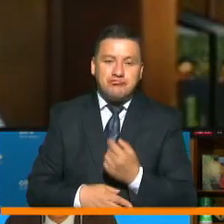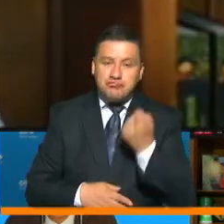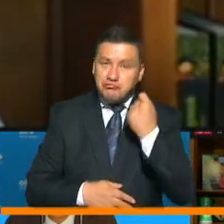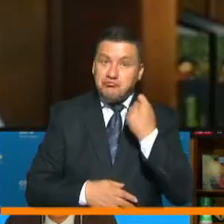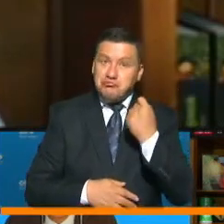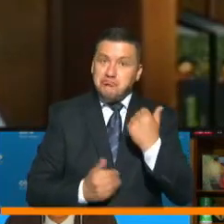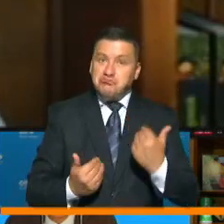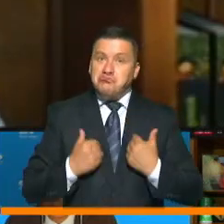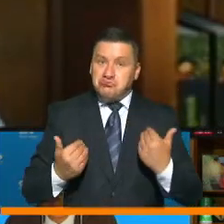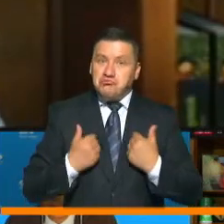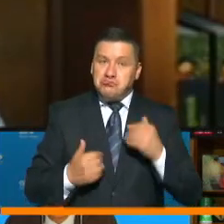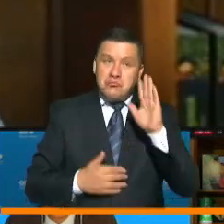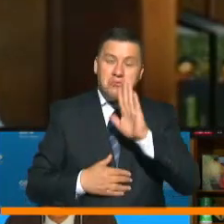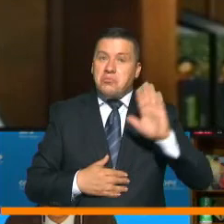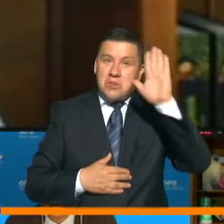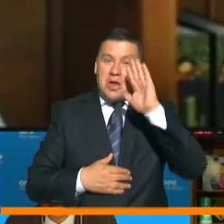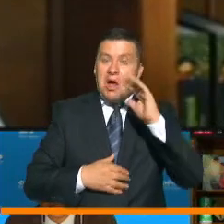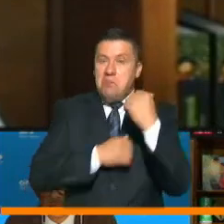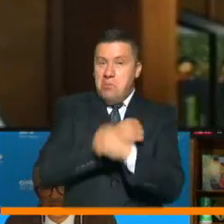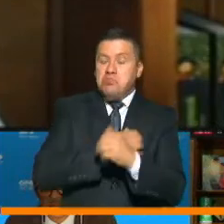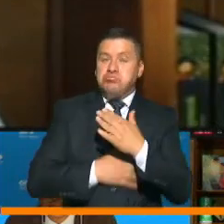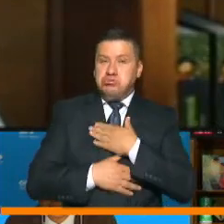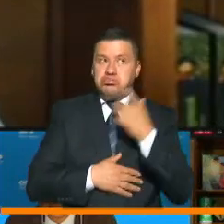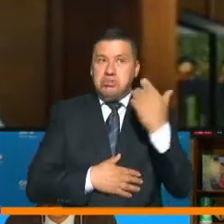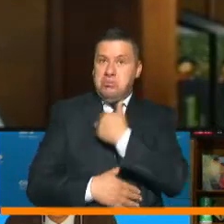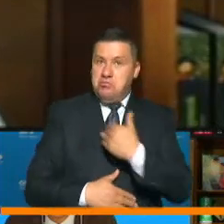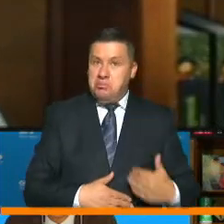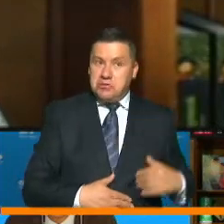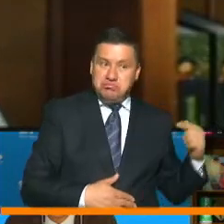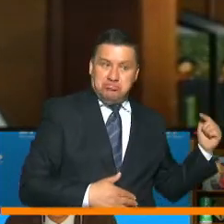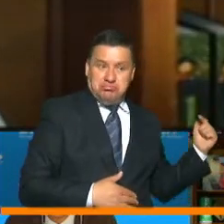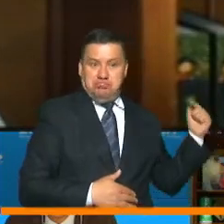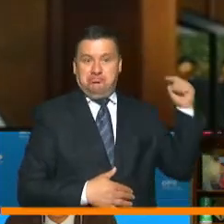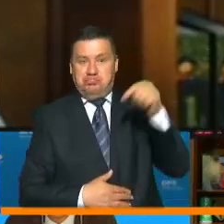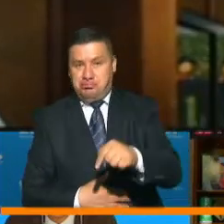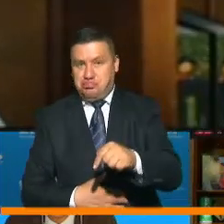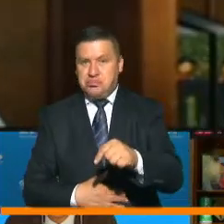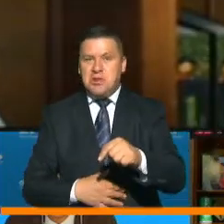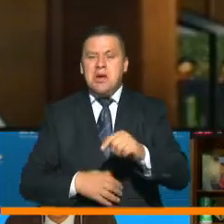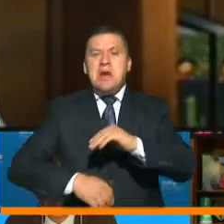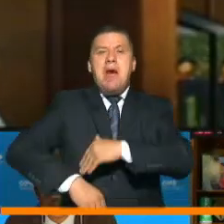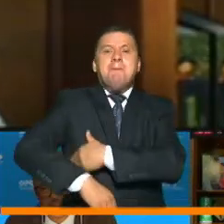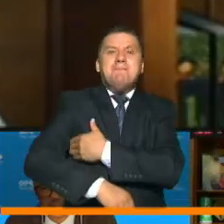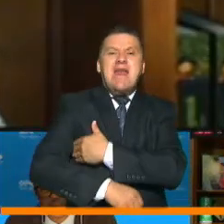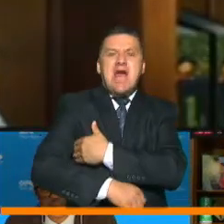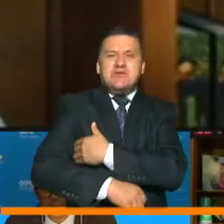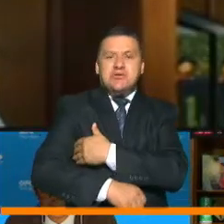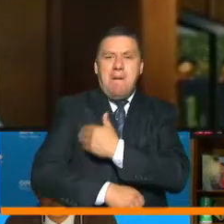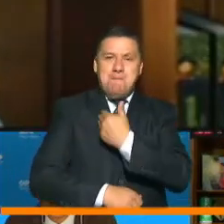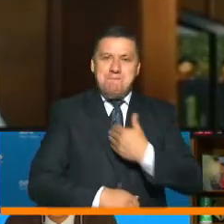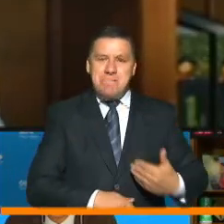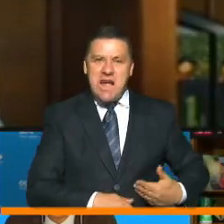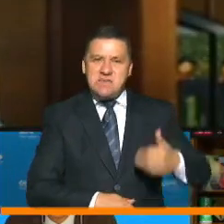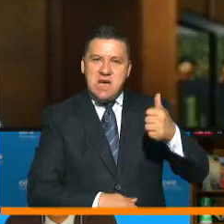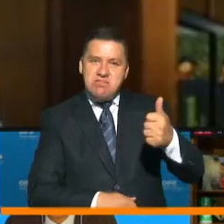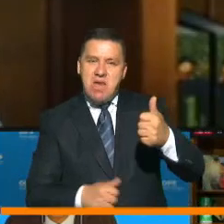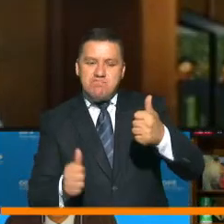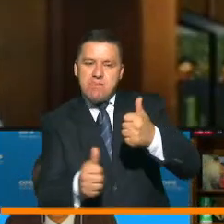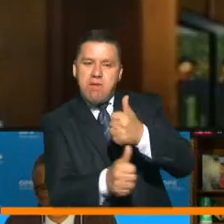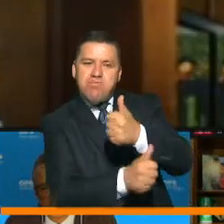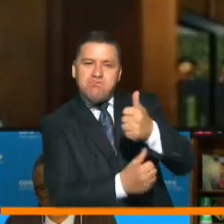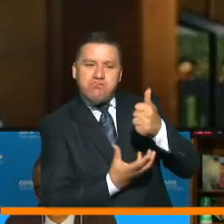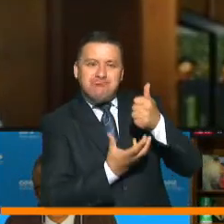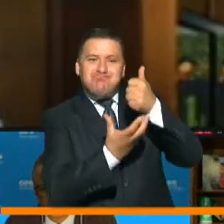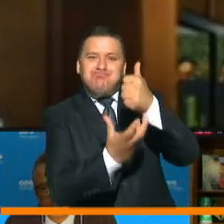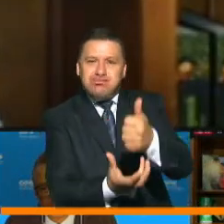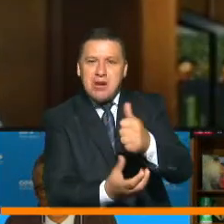estuvimos el fin de semana muy contentos en el departamento porque estuvo el presidente con varios de sus ministros, acompañándolo en temas tan estratégicos